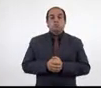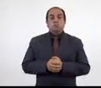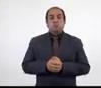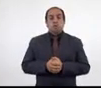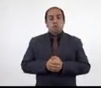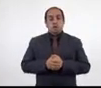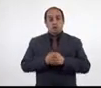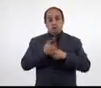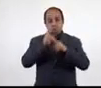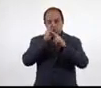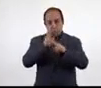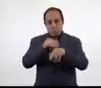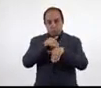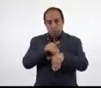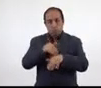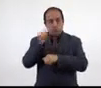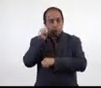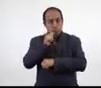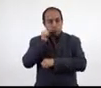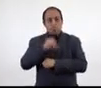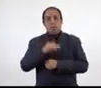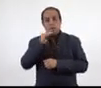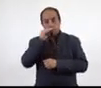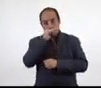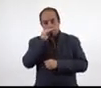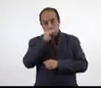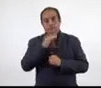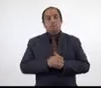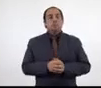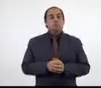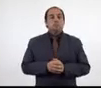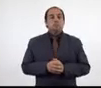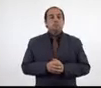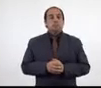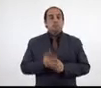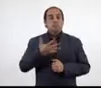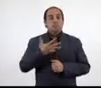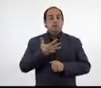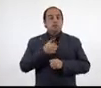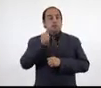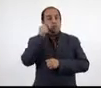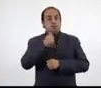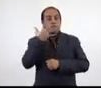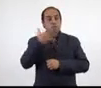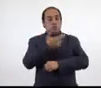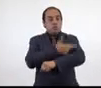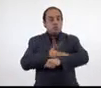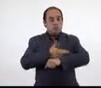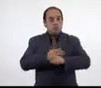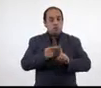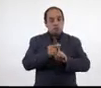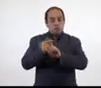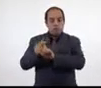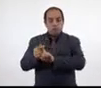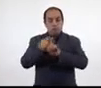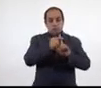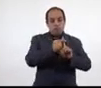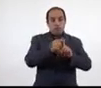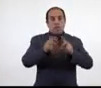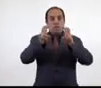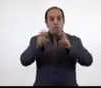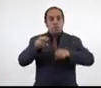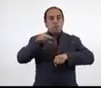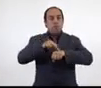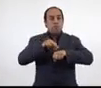todo momento la gratuidad. También hemos iniciado 5 trámites de canalización en sitio en materia médica, psicológica